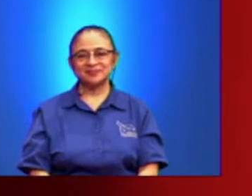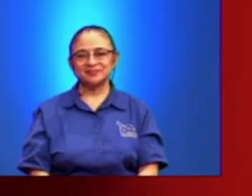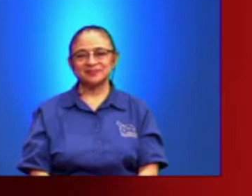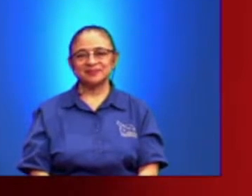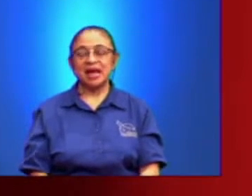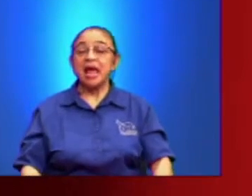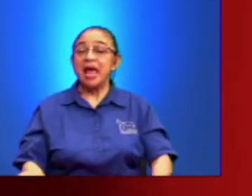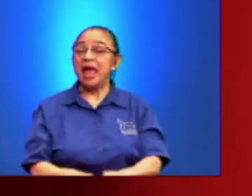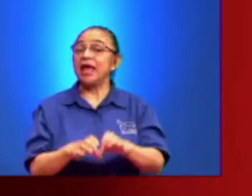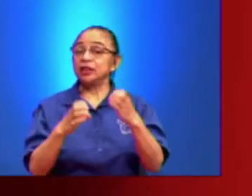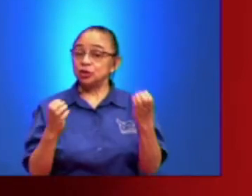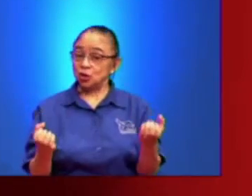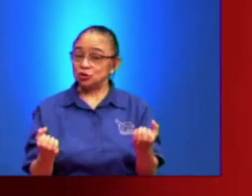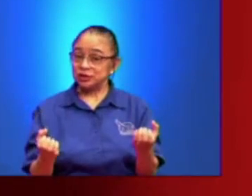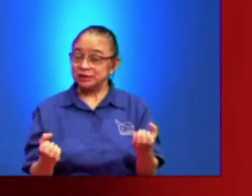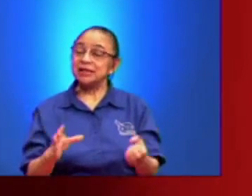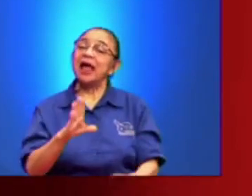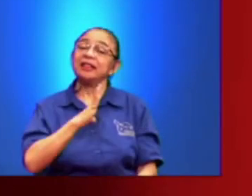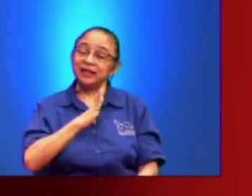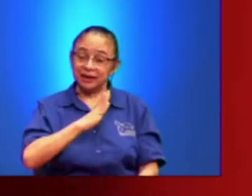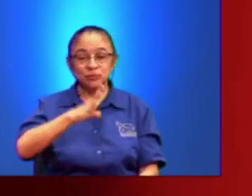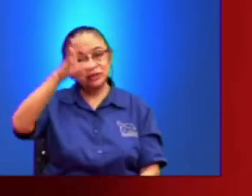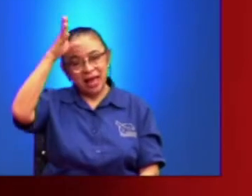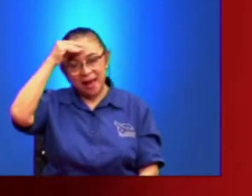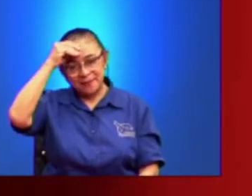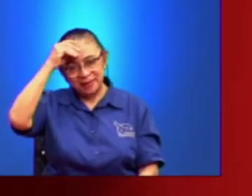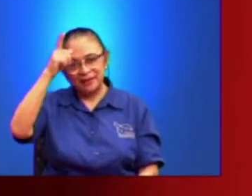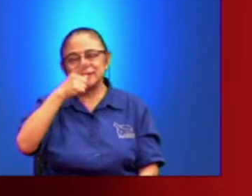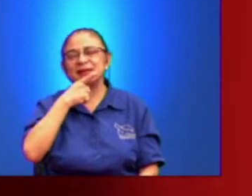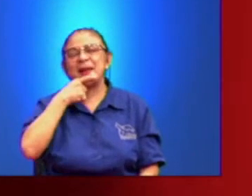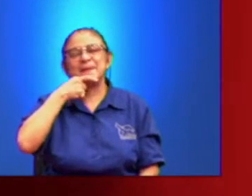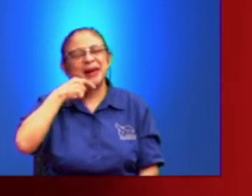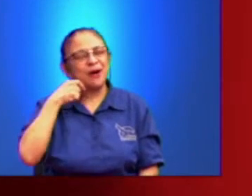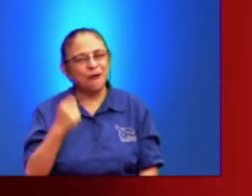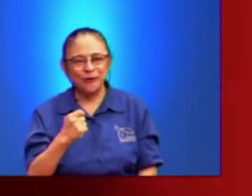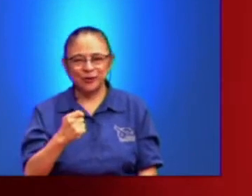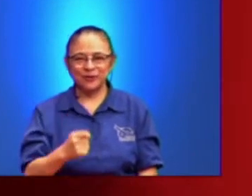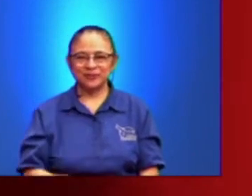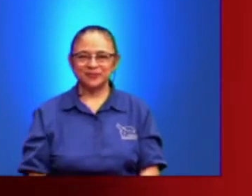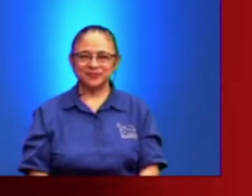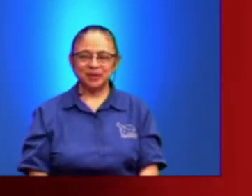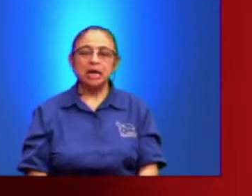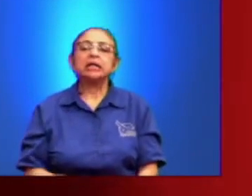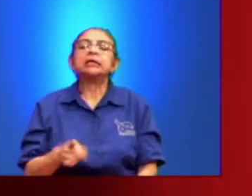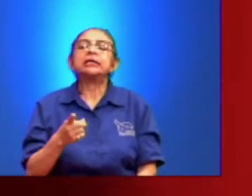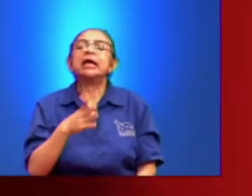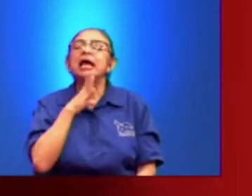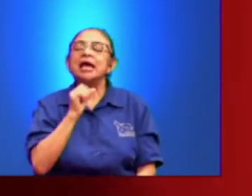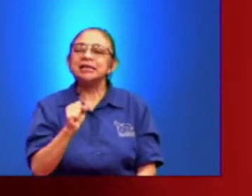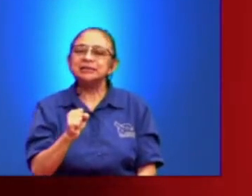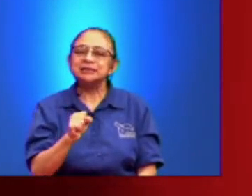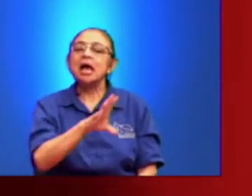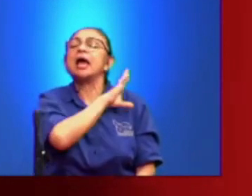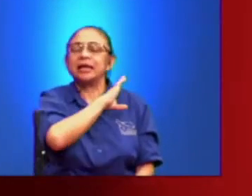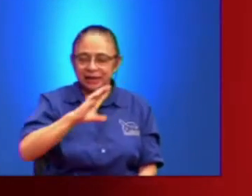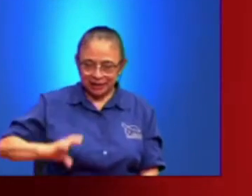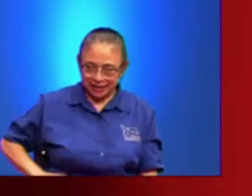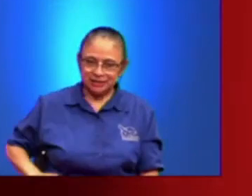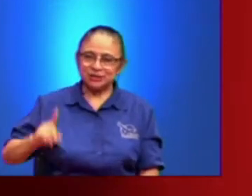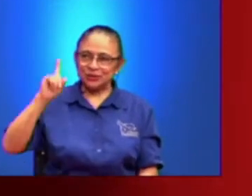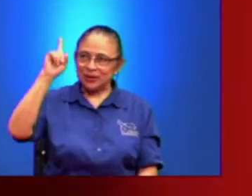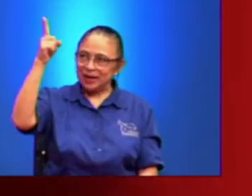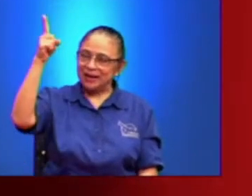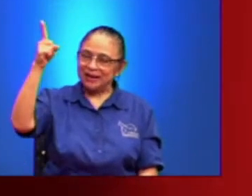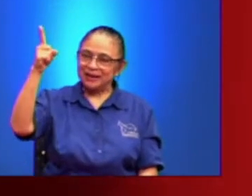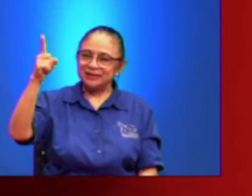pero entonces como le repito tenemos que aprender del mejor y quién es el mejor nuestro